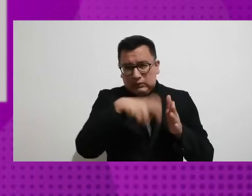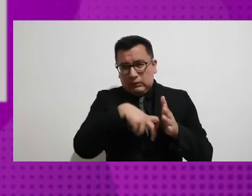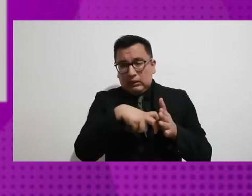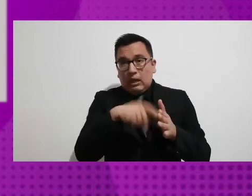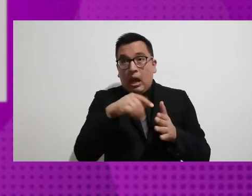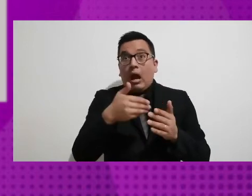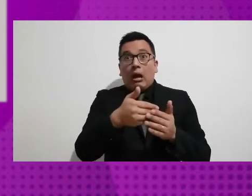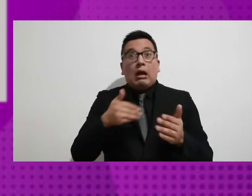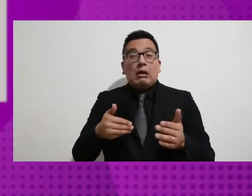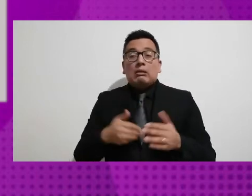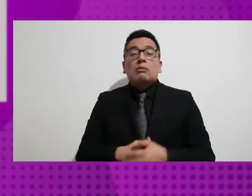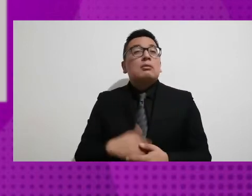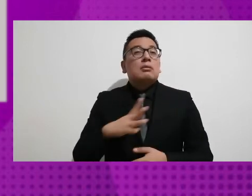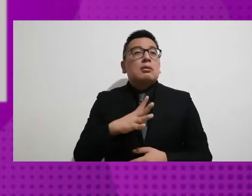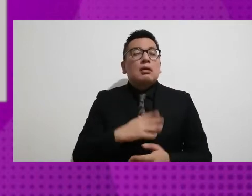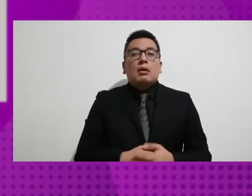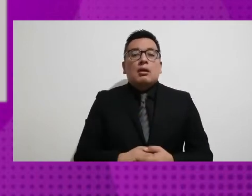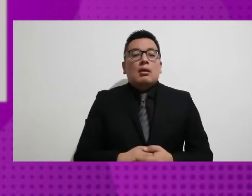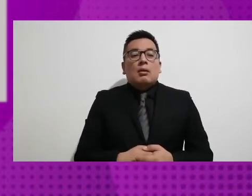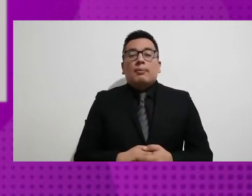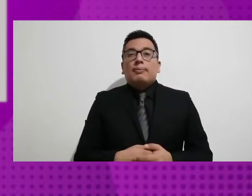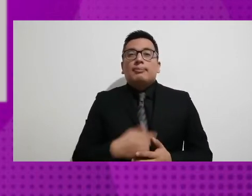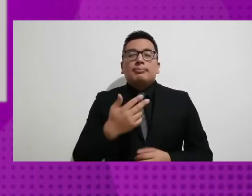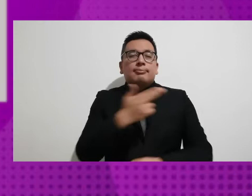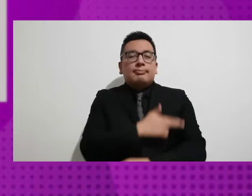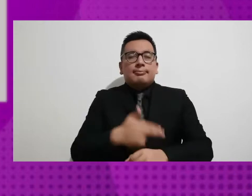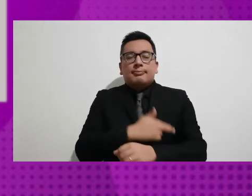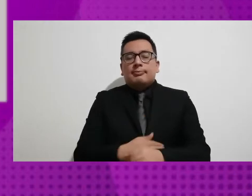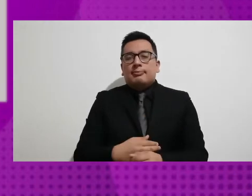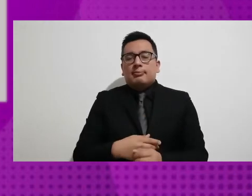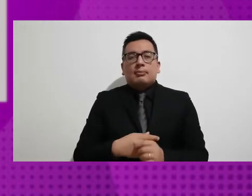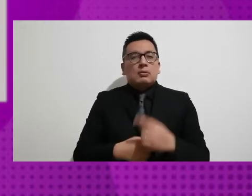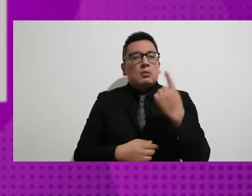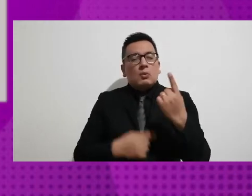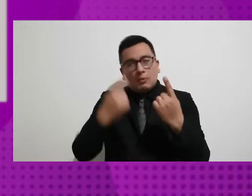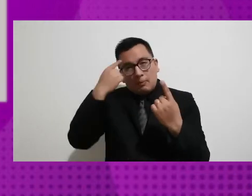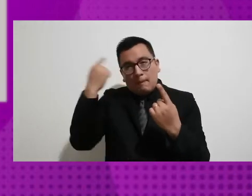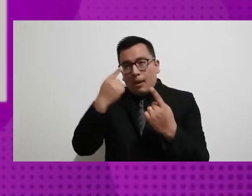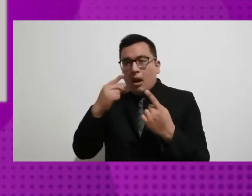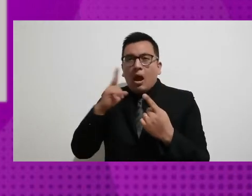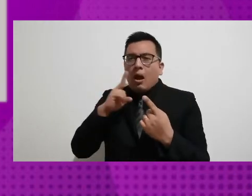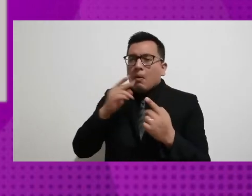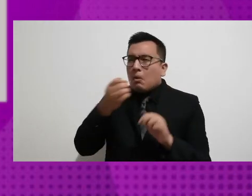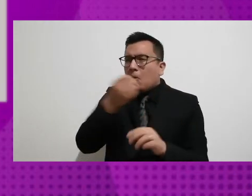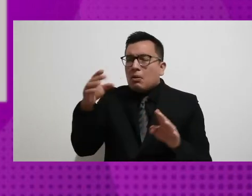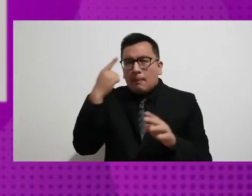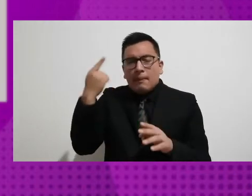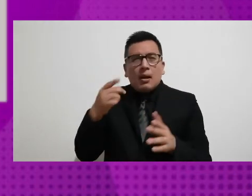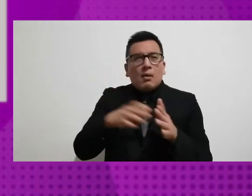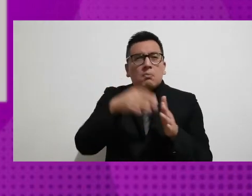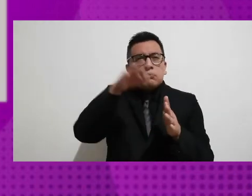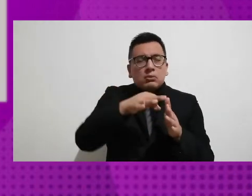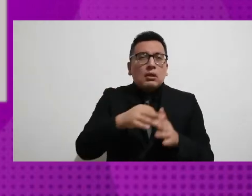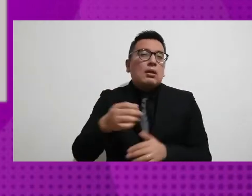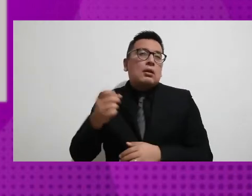en nuestro país un sistema federal electoral con competencia solo en las elecciones de la presidencia,